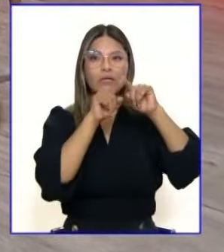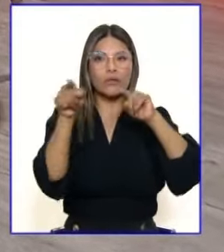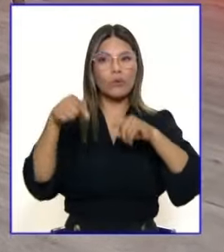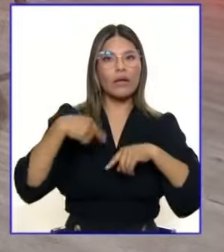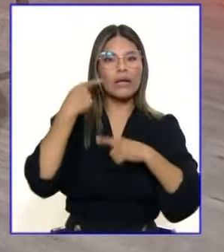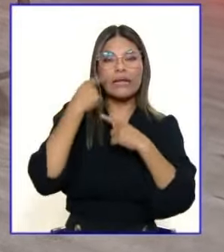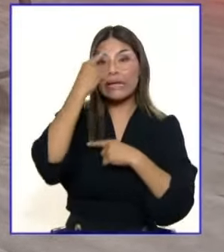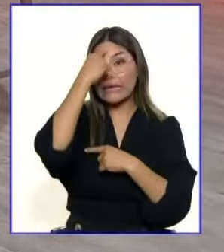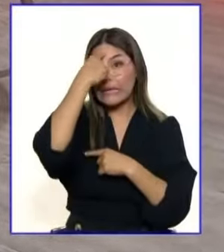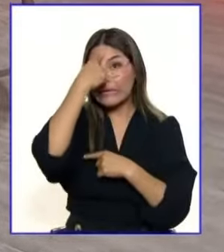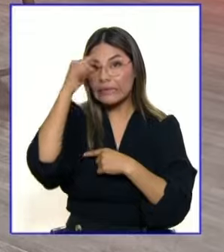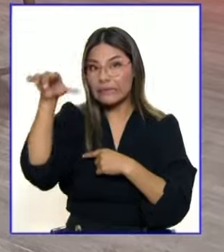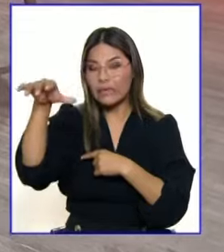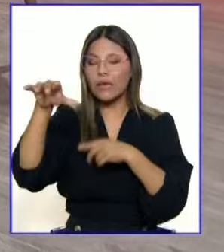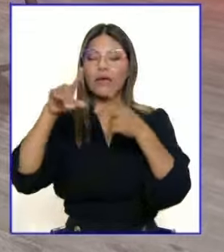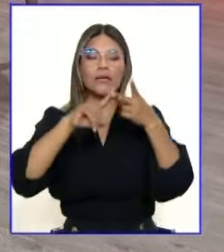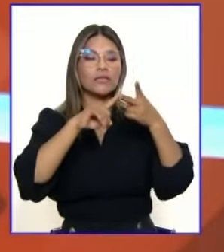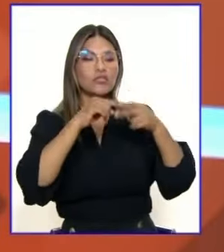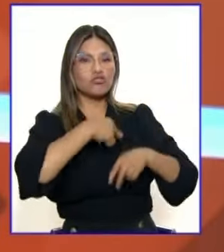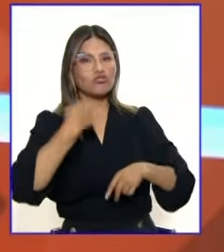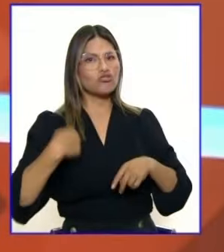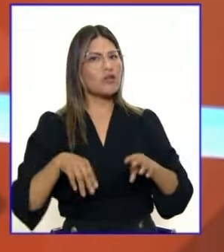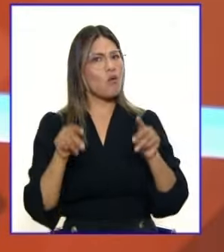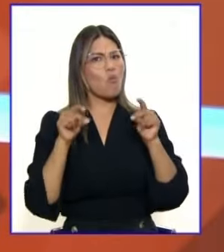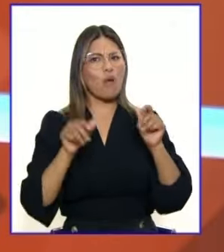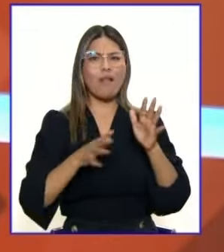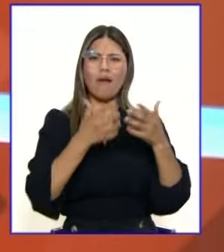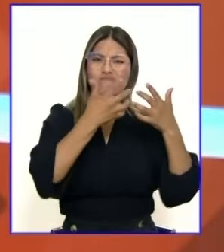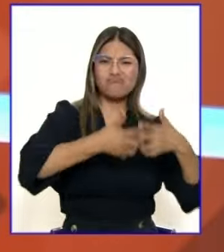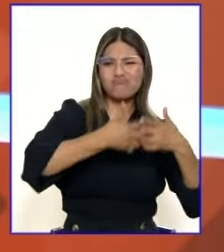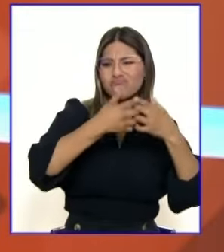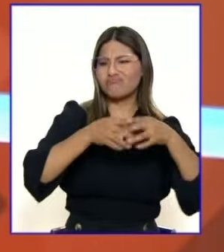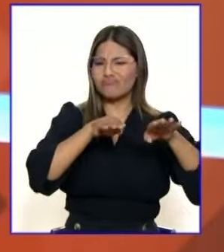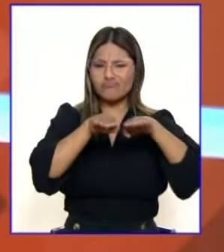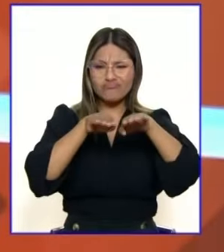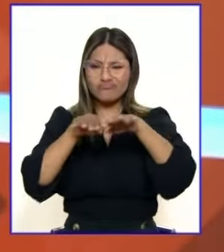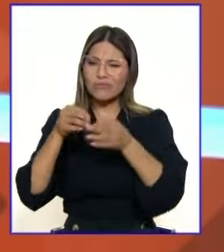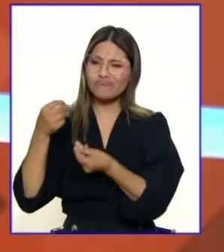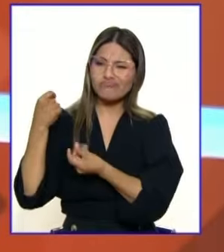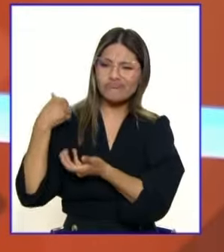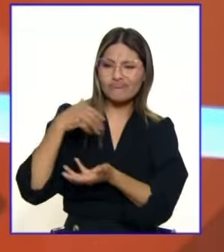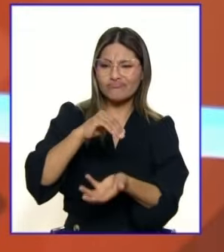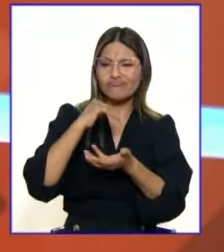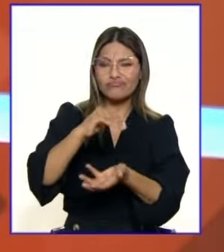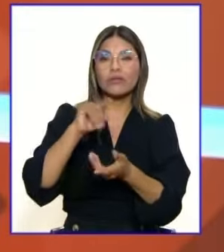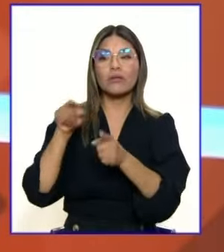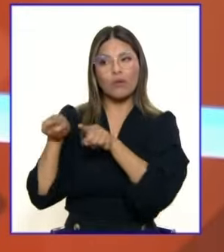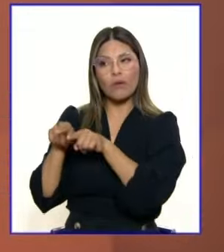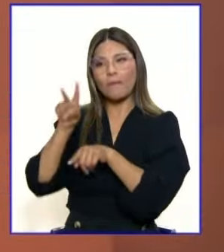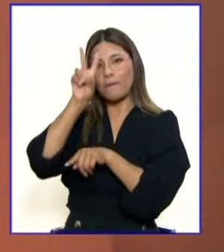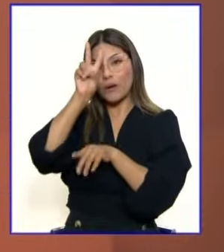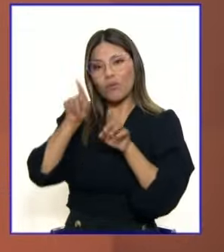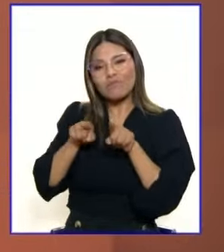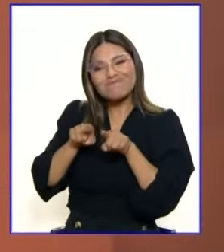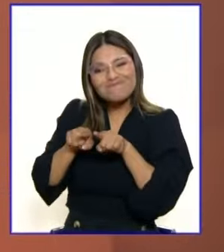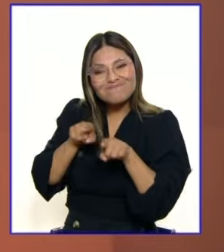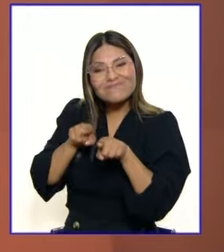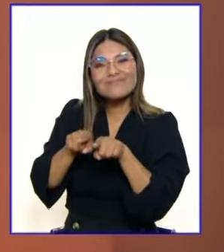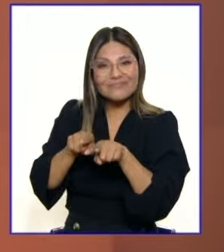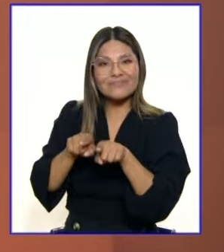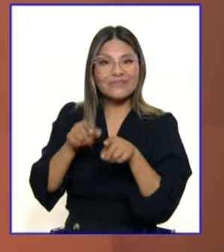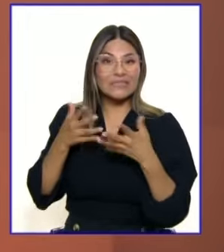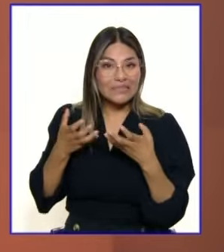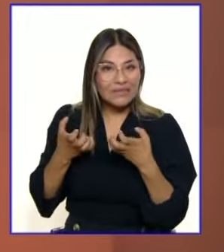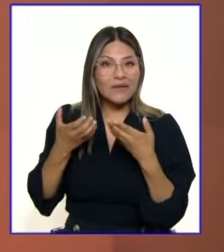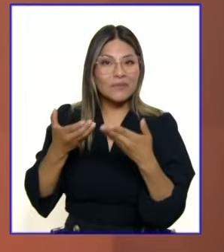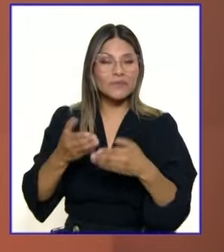son fuertes en economías de escala y también tienen un impacto fuerte en la competencia que tenemos que afrontar. Y esta IA, estas tecnologías